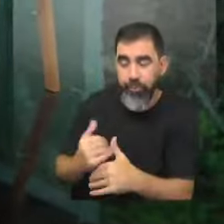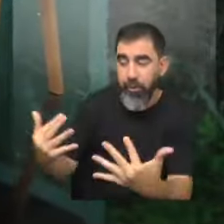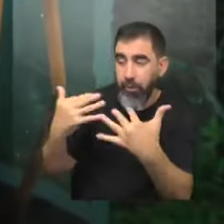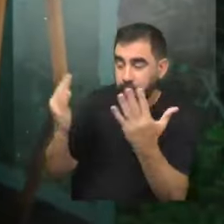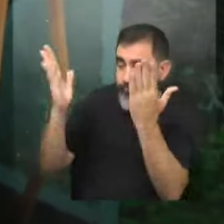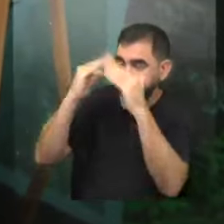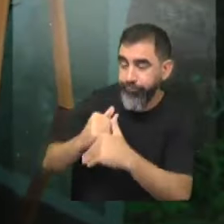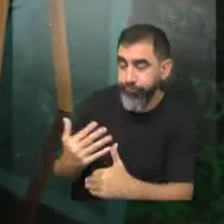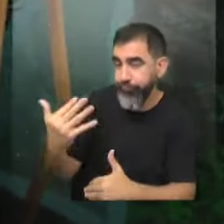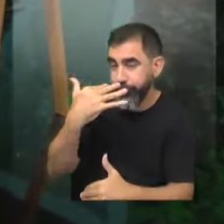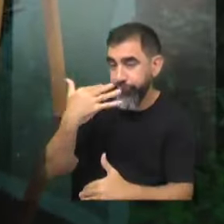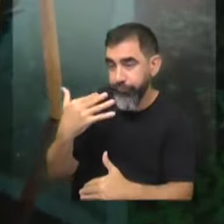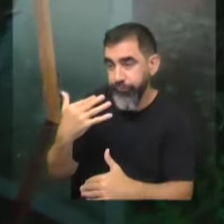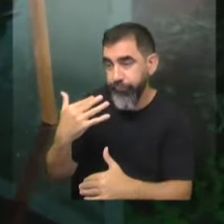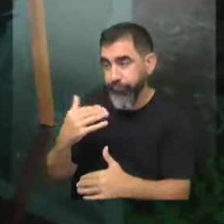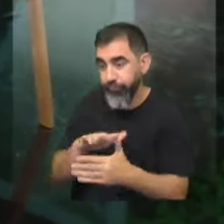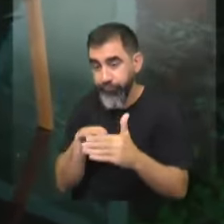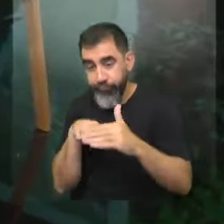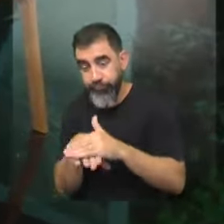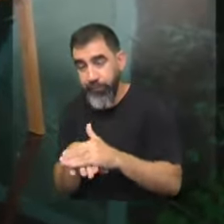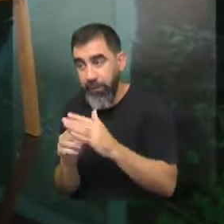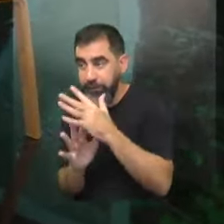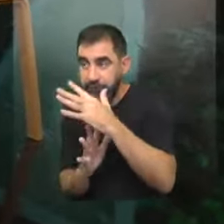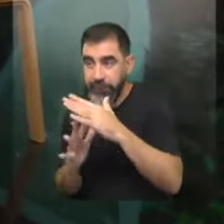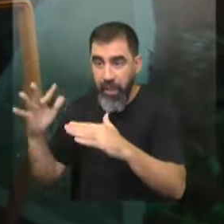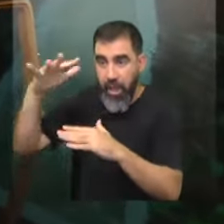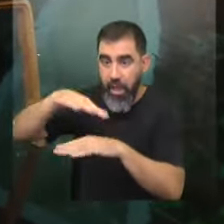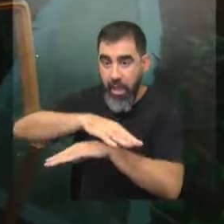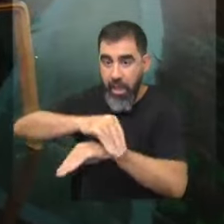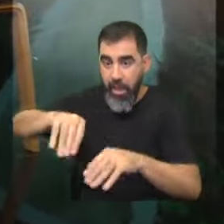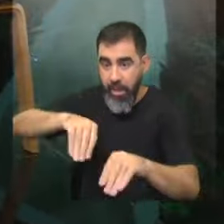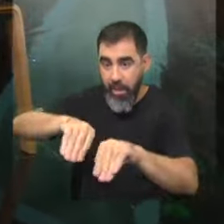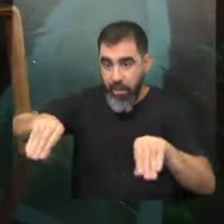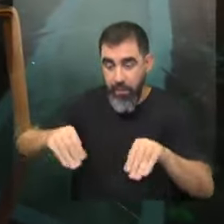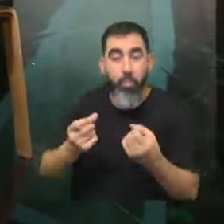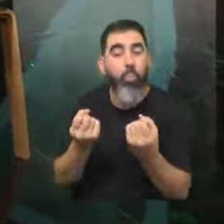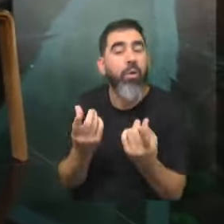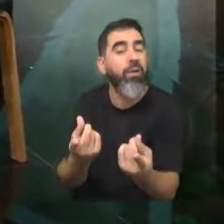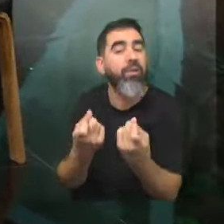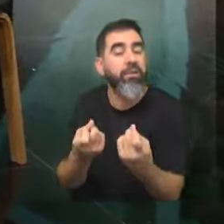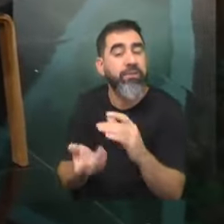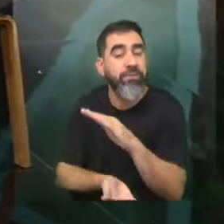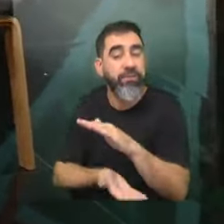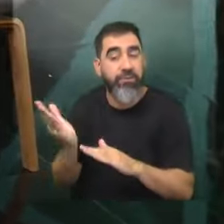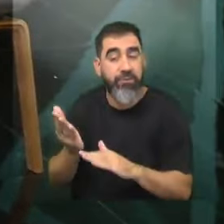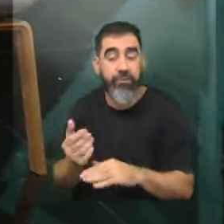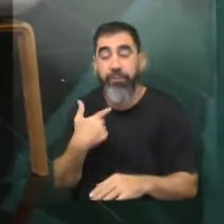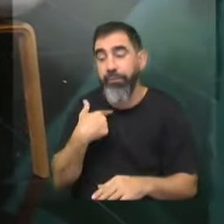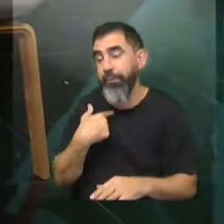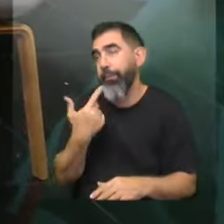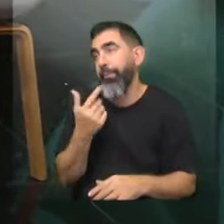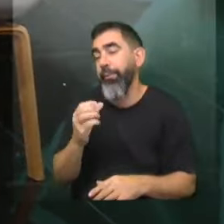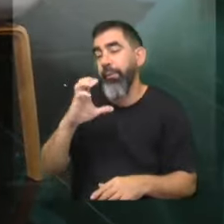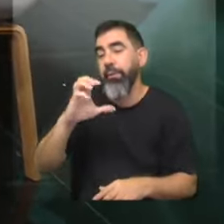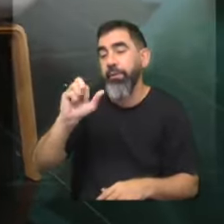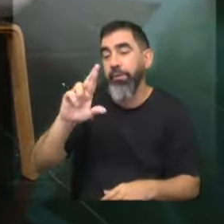respirar, se me inunda la cueva, salgo. Hay que salir. Una vez, ¿por qué necesito que salga? Porque si voy a ponerle cera a esa